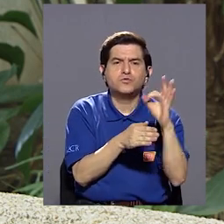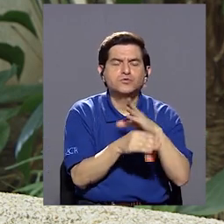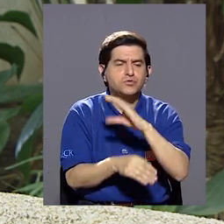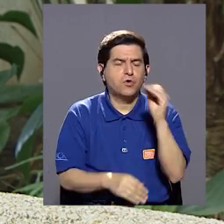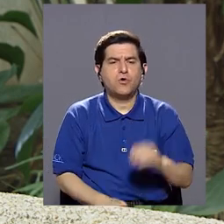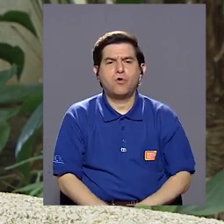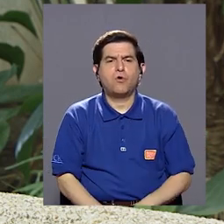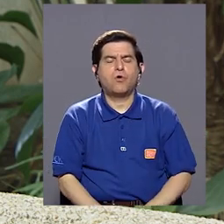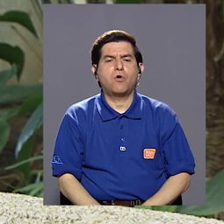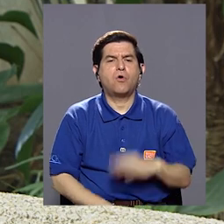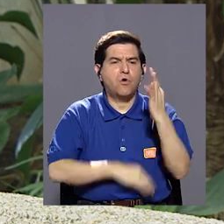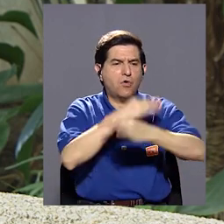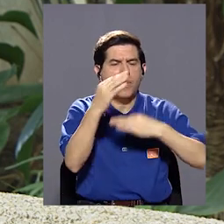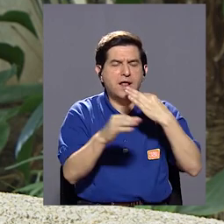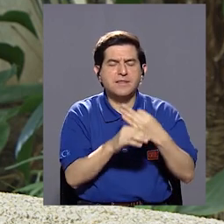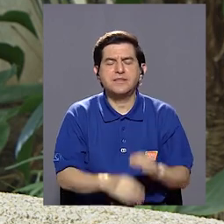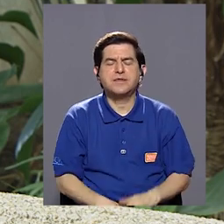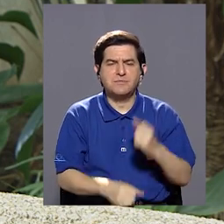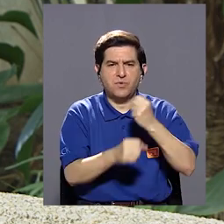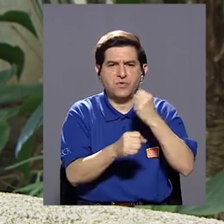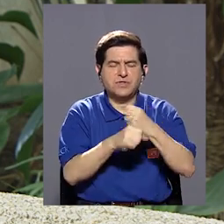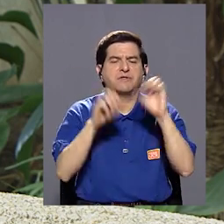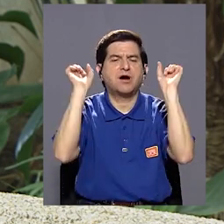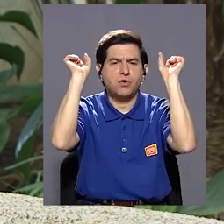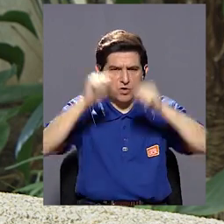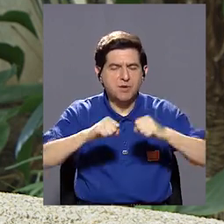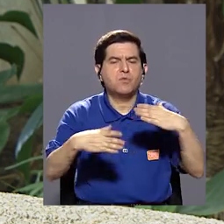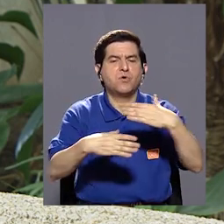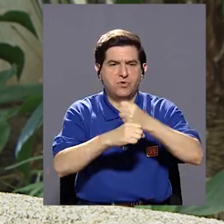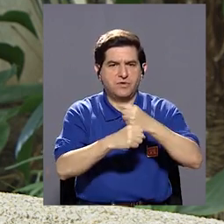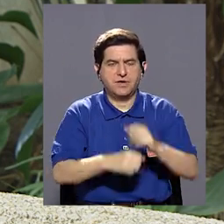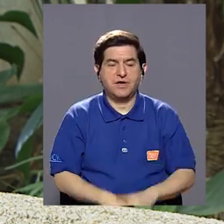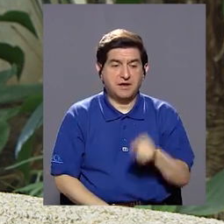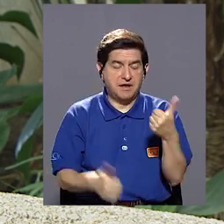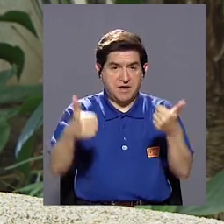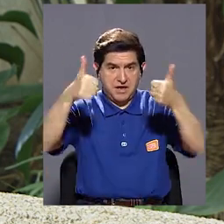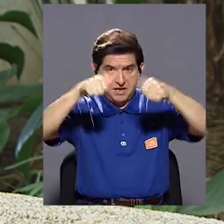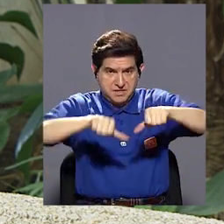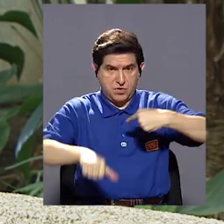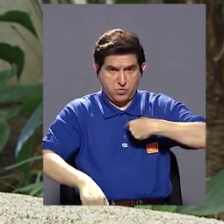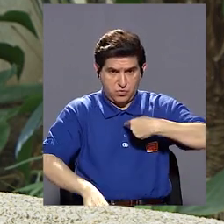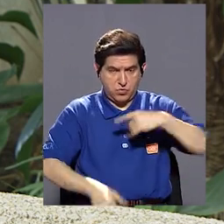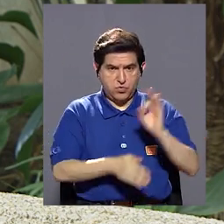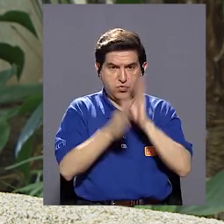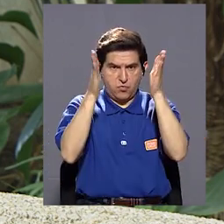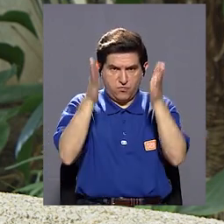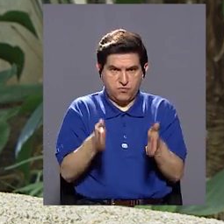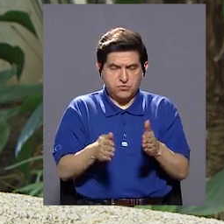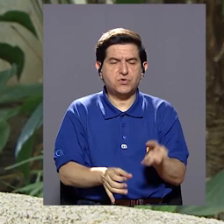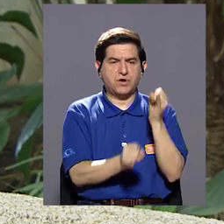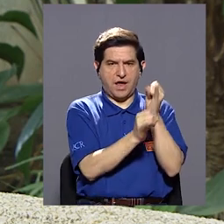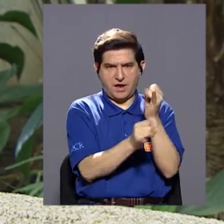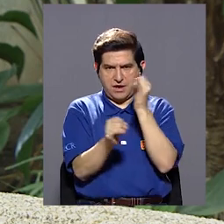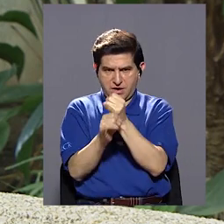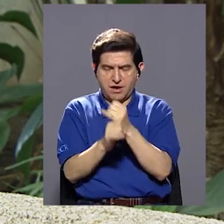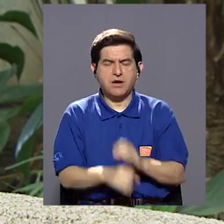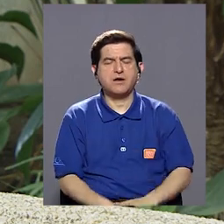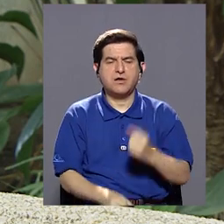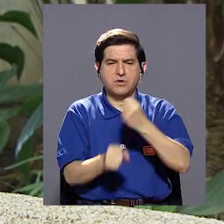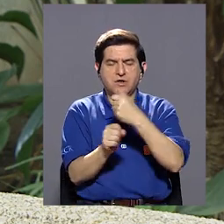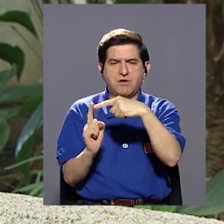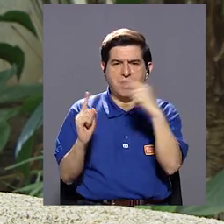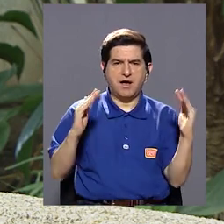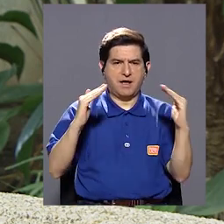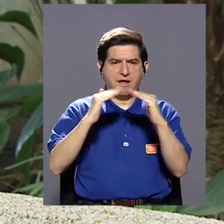las funciones o los puestos teletrabajables. Uh-huh. Y ese acuerdo para que yo como funcionario de una